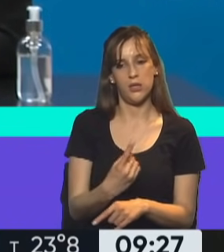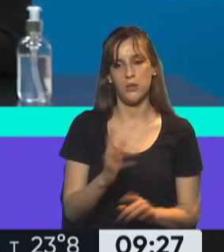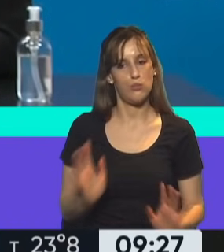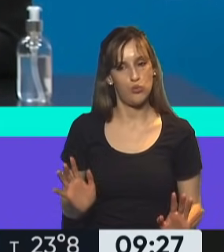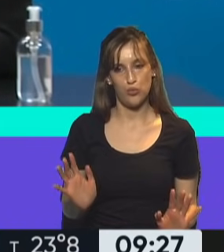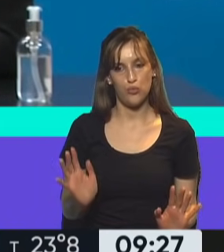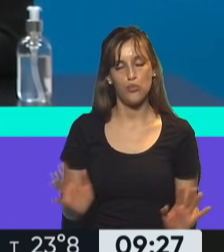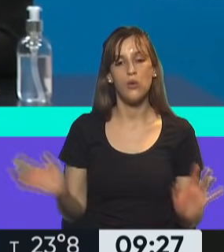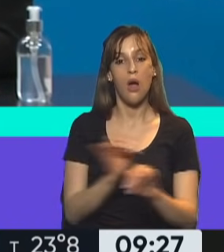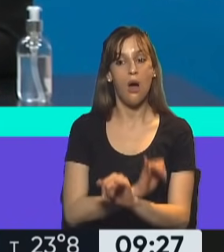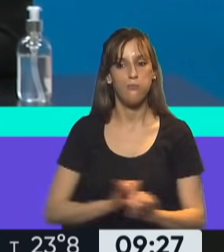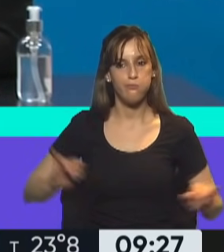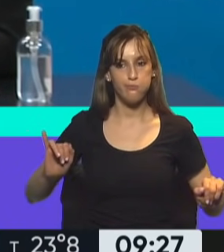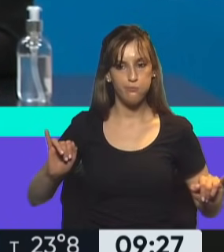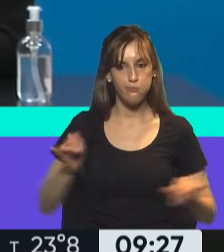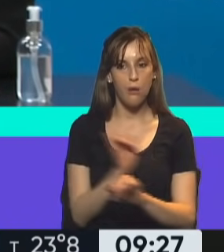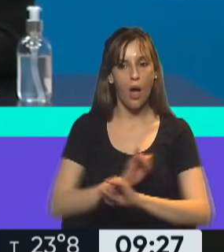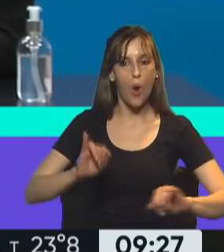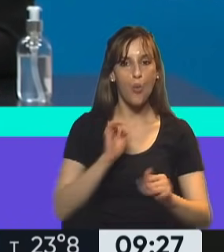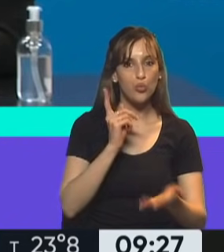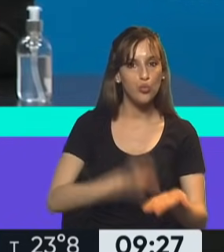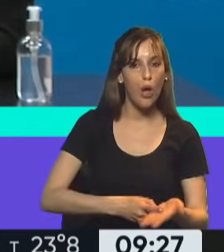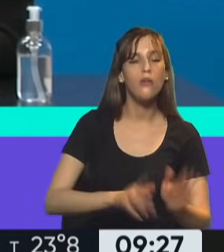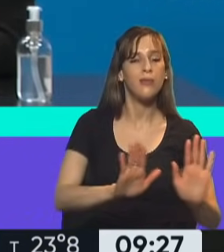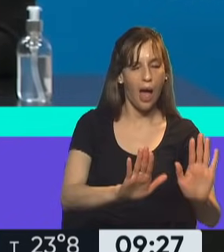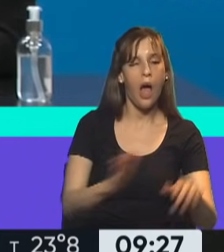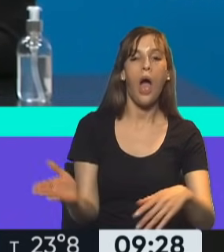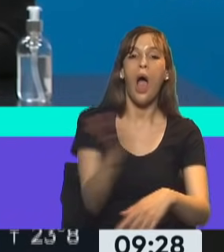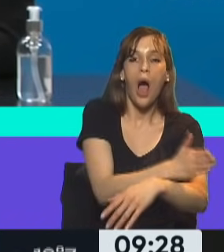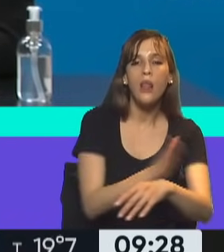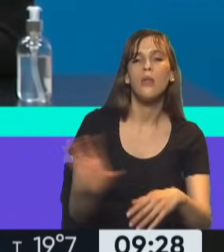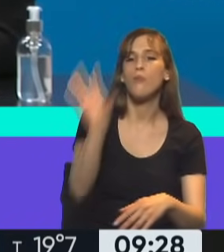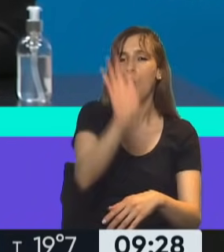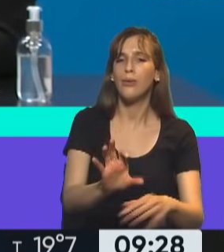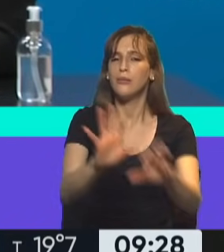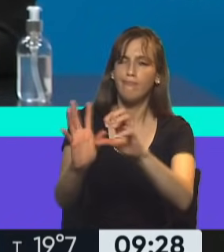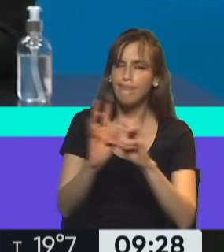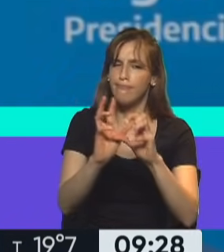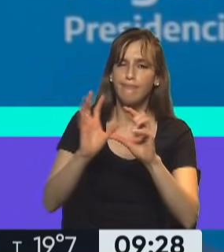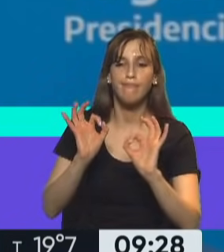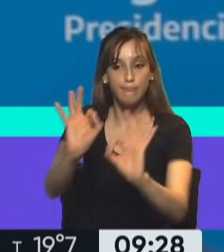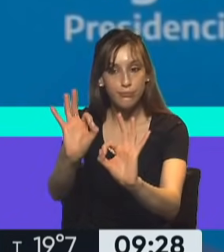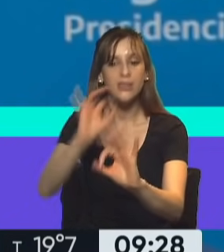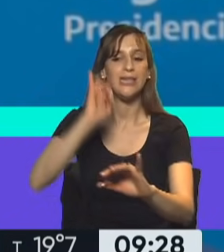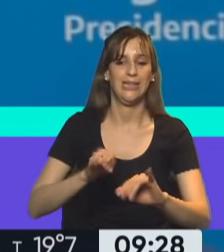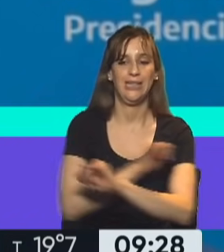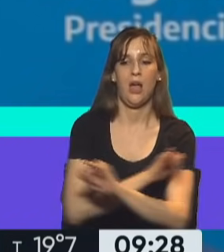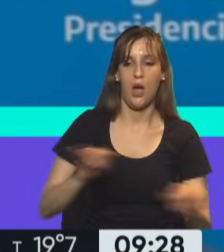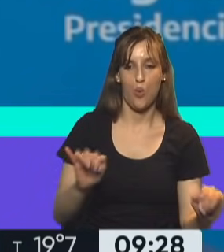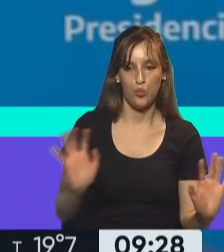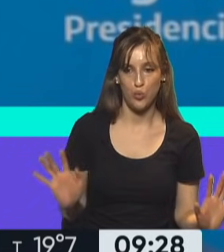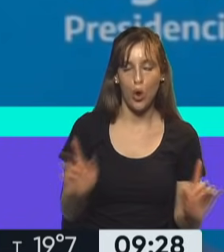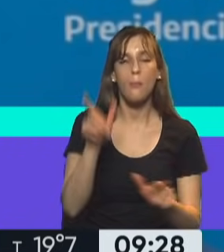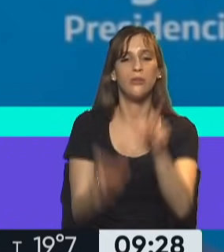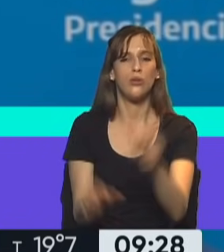avanzamos con los anuncios en consenso con las 24 jurisdicciones, con la Comisión Nacional de Inmunizaciones y los expertos. La